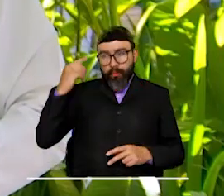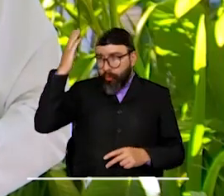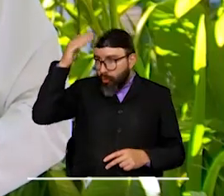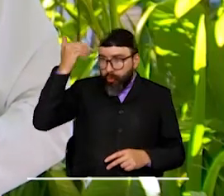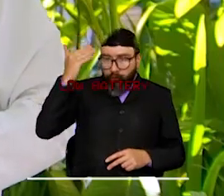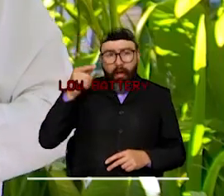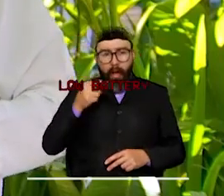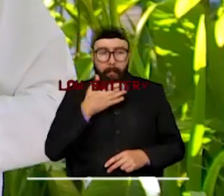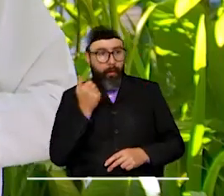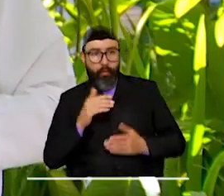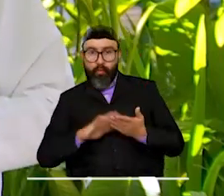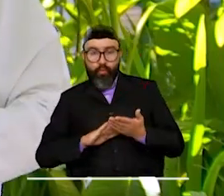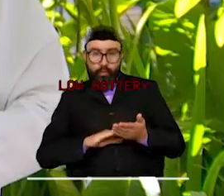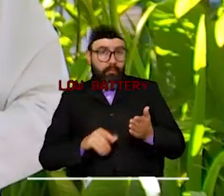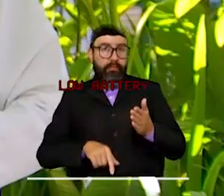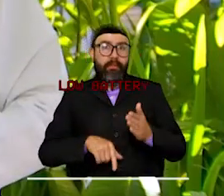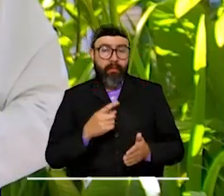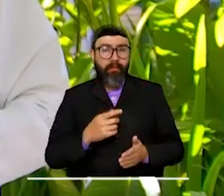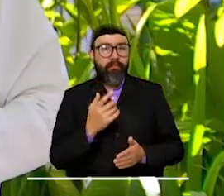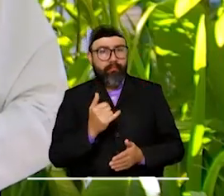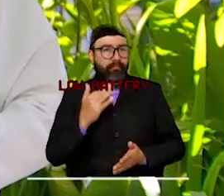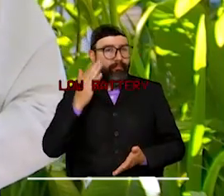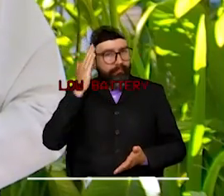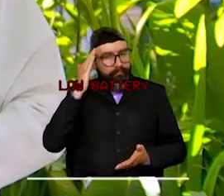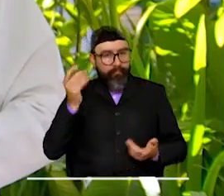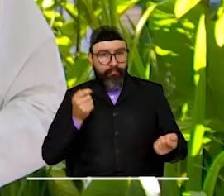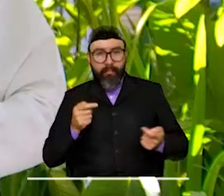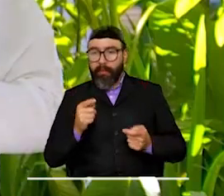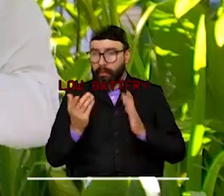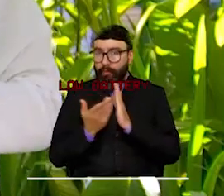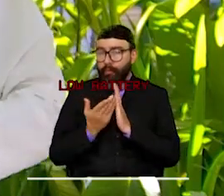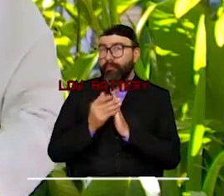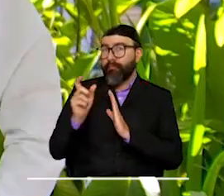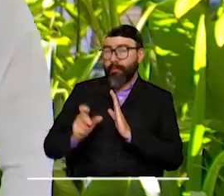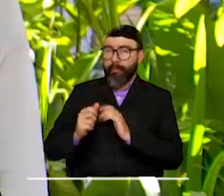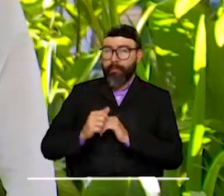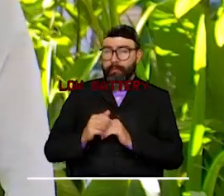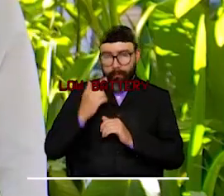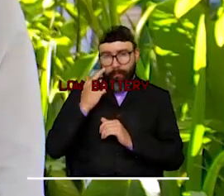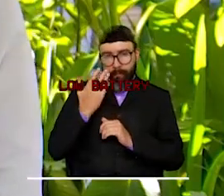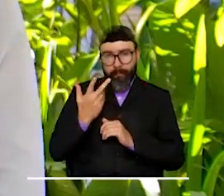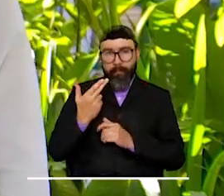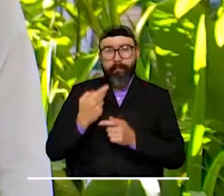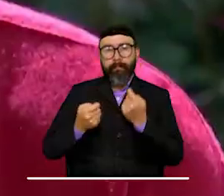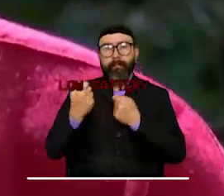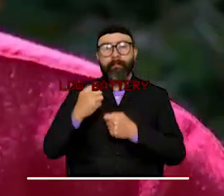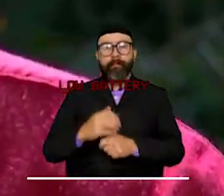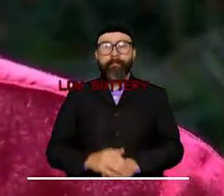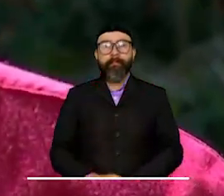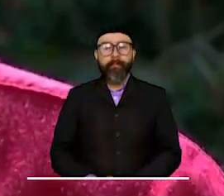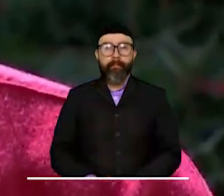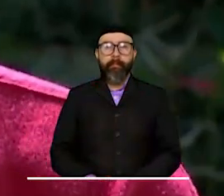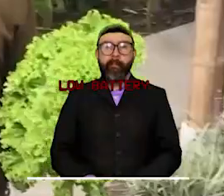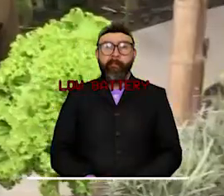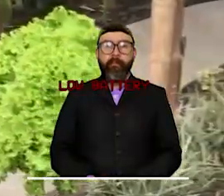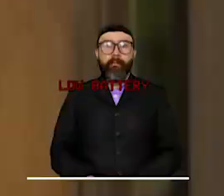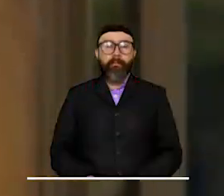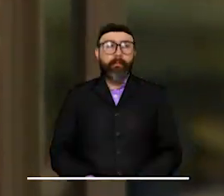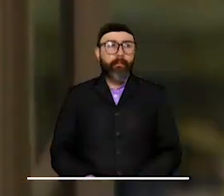interpretar la parte financiera también del estudio del paciente. Vamos a estas notas saludables.